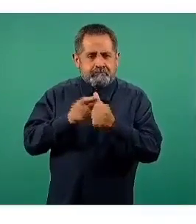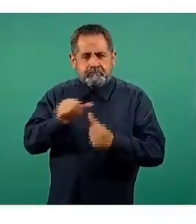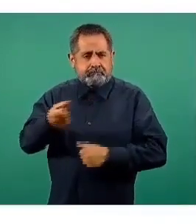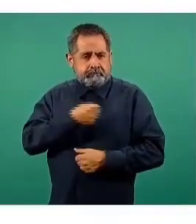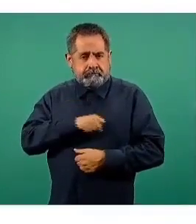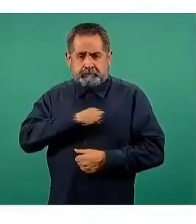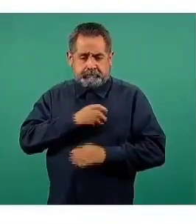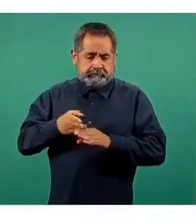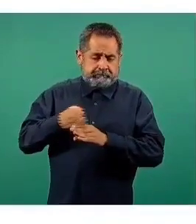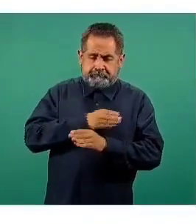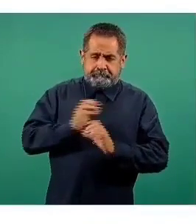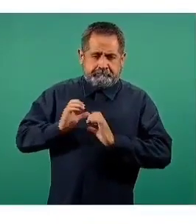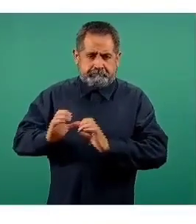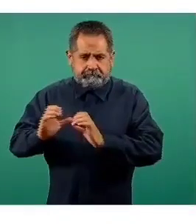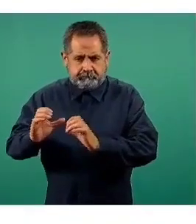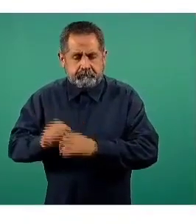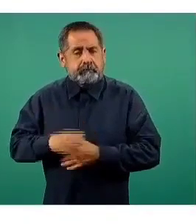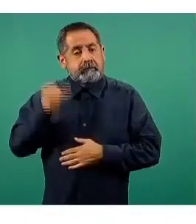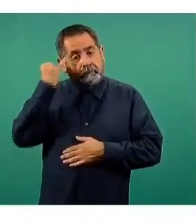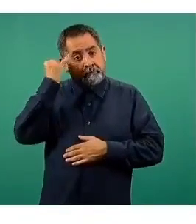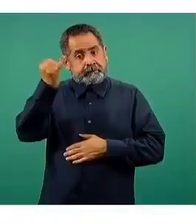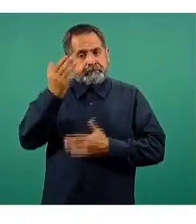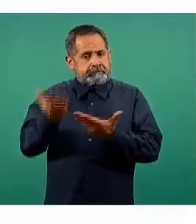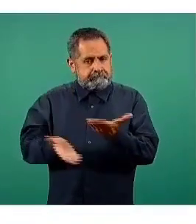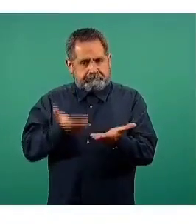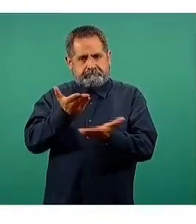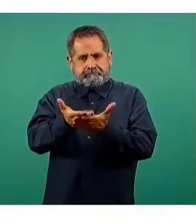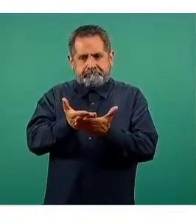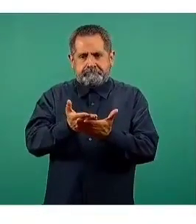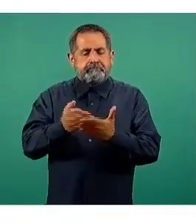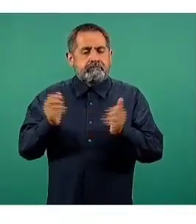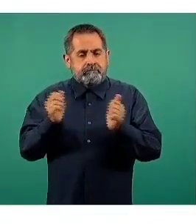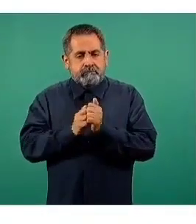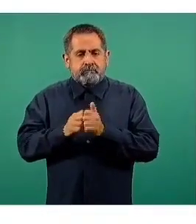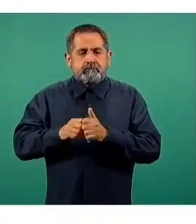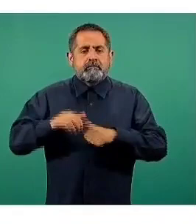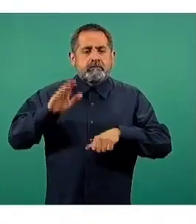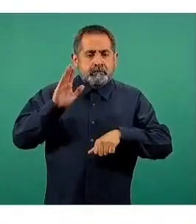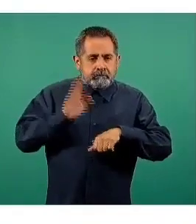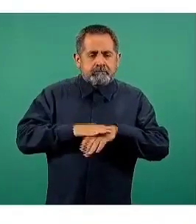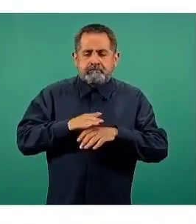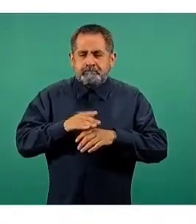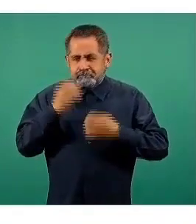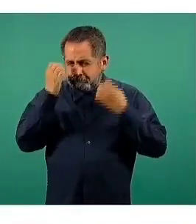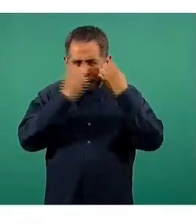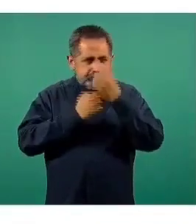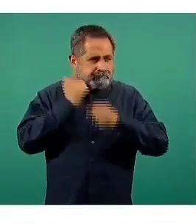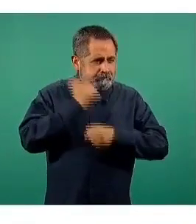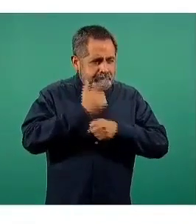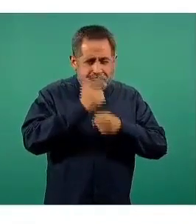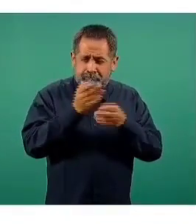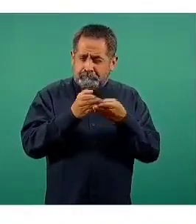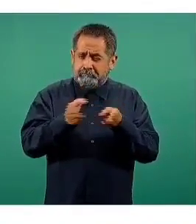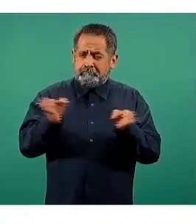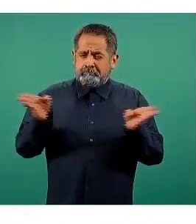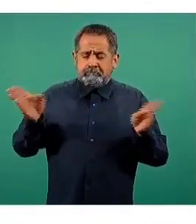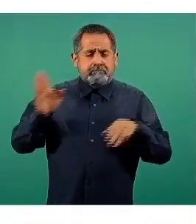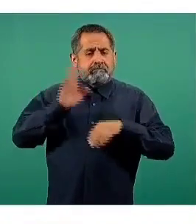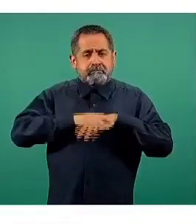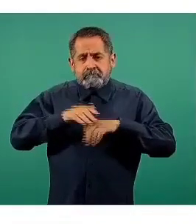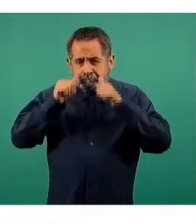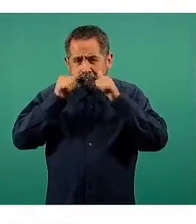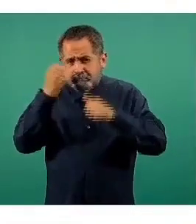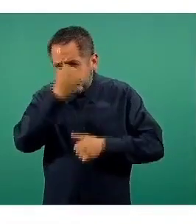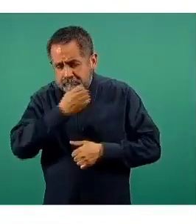salud, se propone ampliar el arsenal diagnóstico y de vigilancia epidemiológica. ¿Para qué?